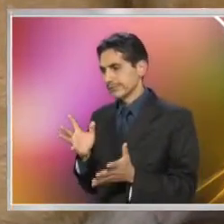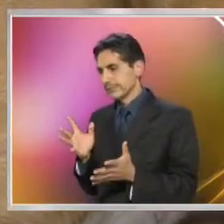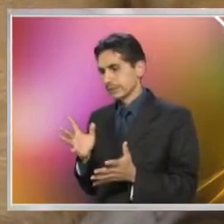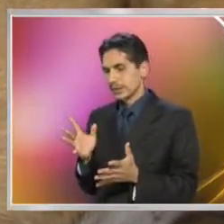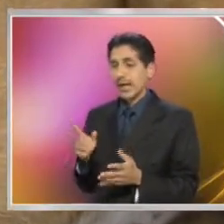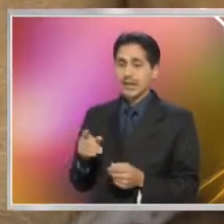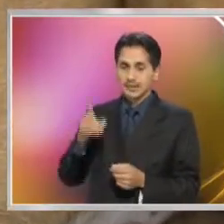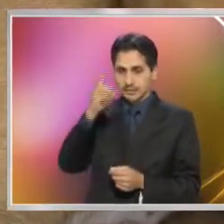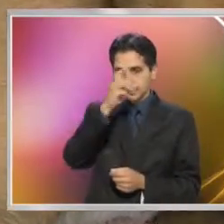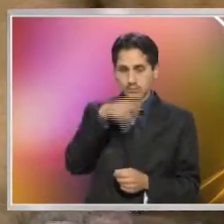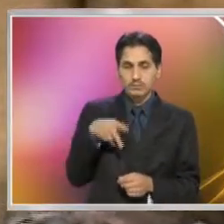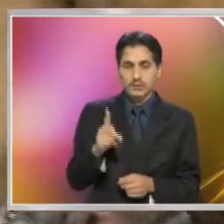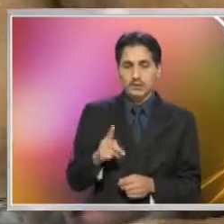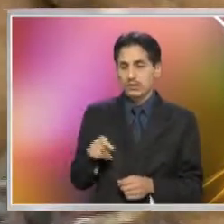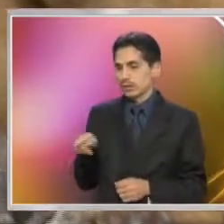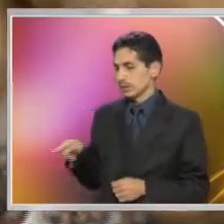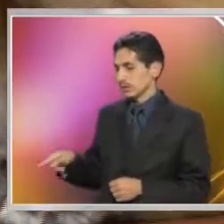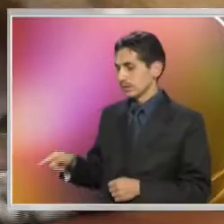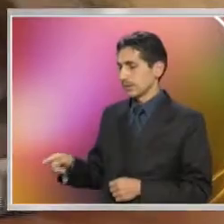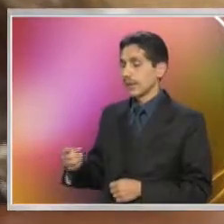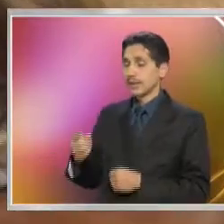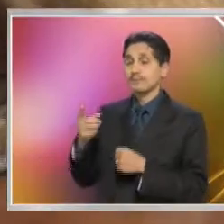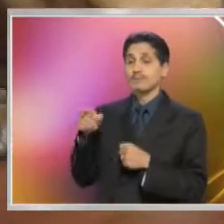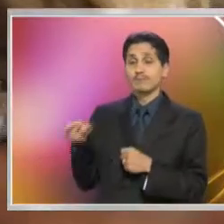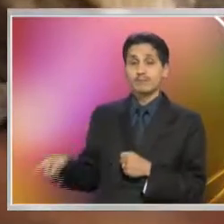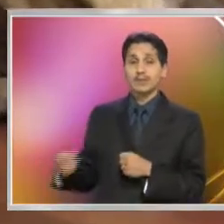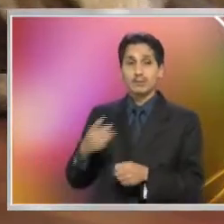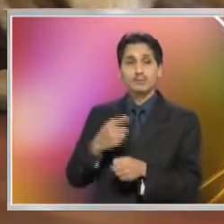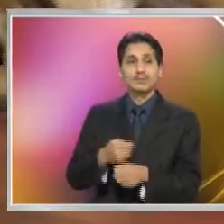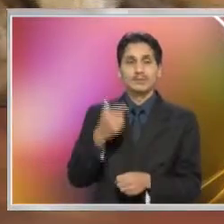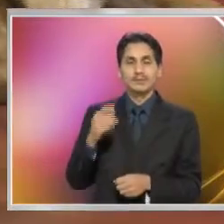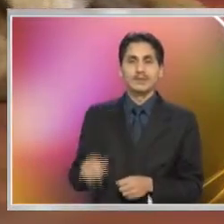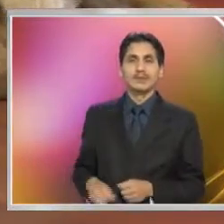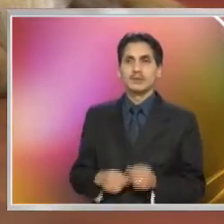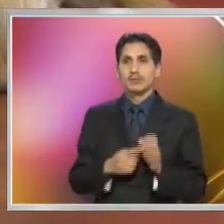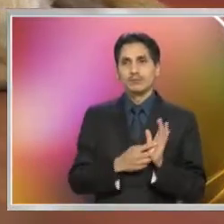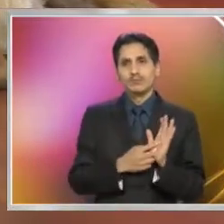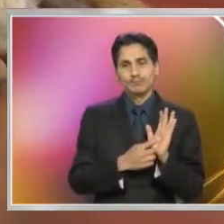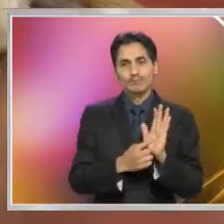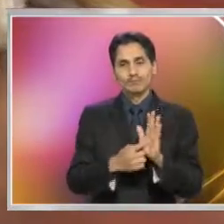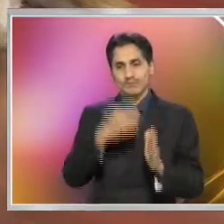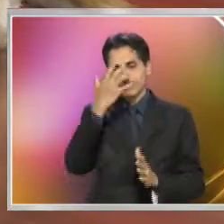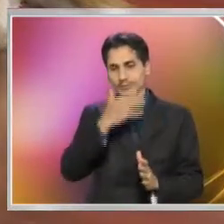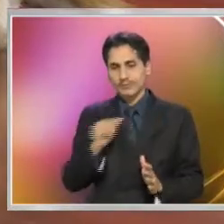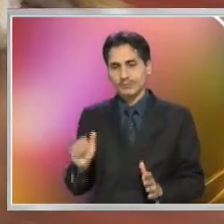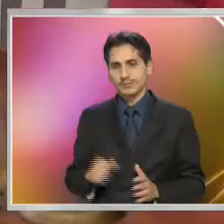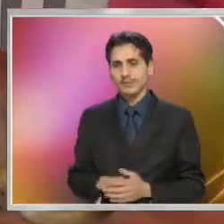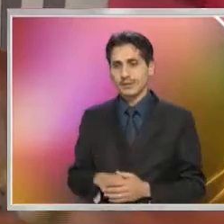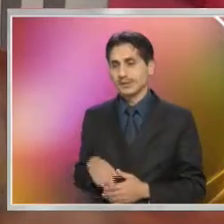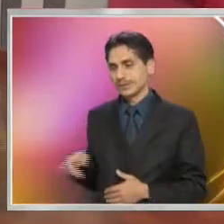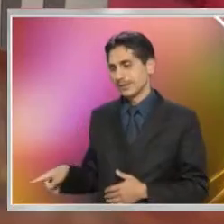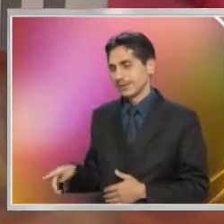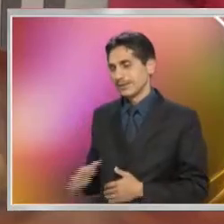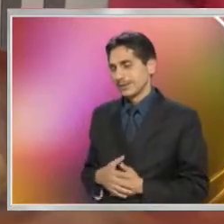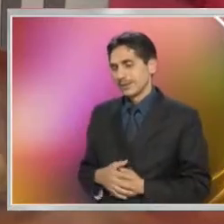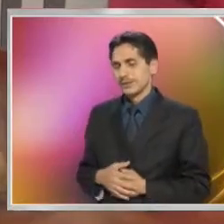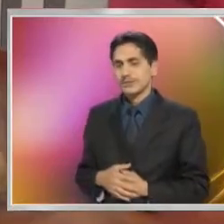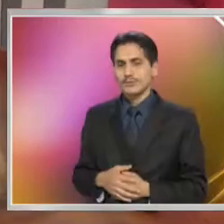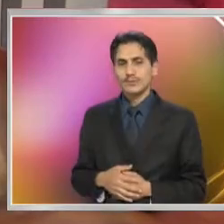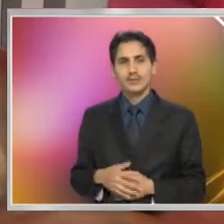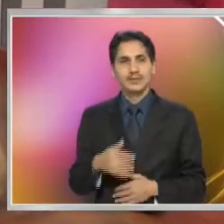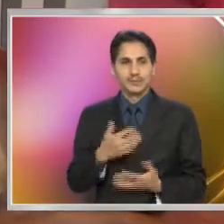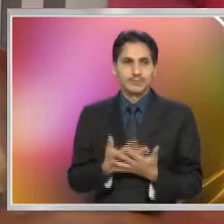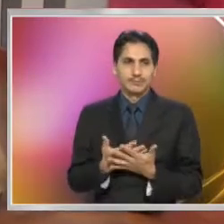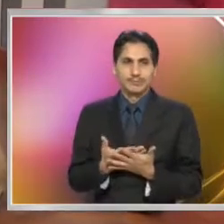Ella es mucho más veloz, es más joven y este año he trabajado muy fuerte con ella y yo creo que va a dar un mejor papel, ¿no? Espero. Claro está.